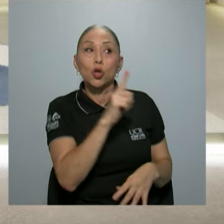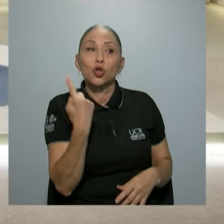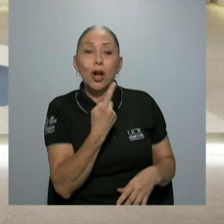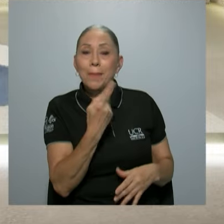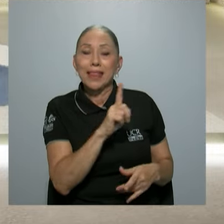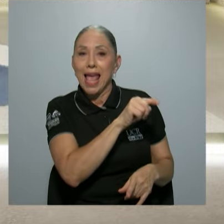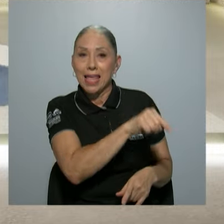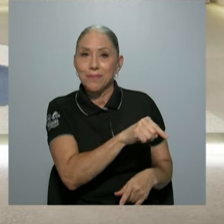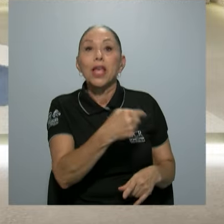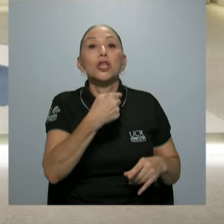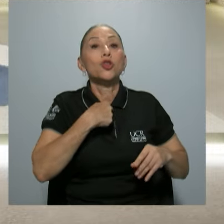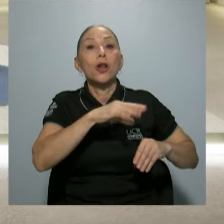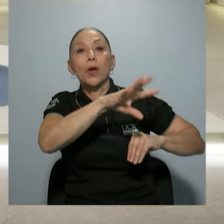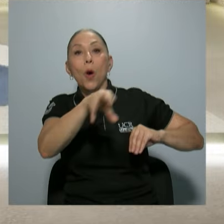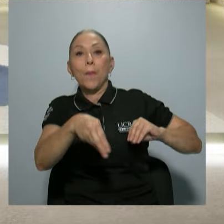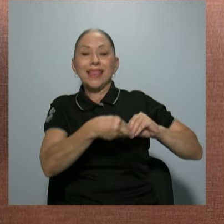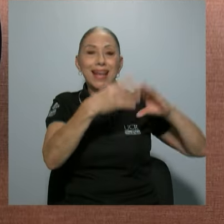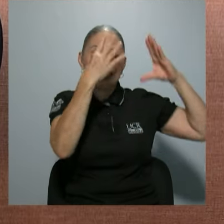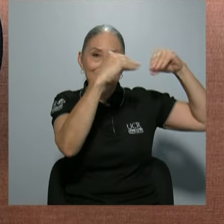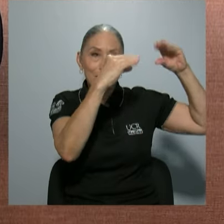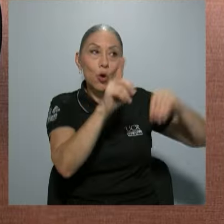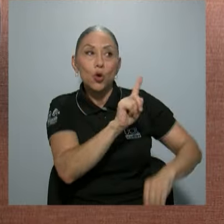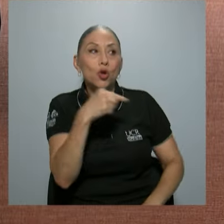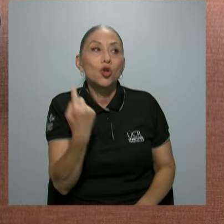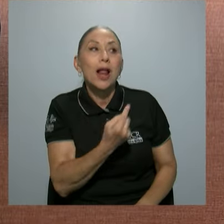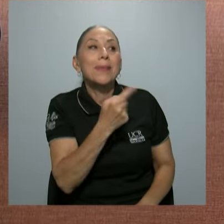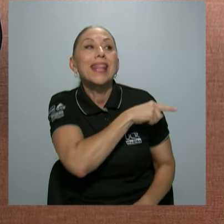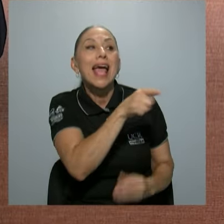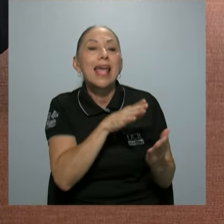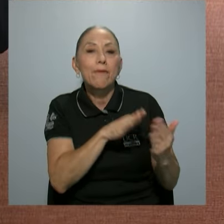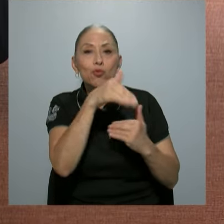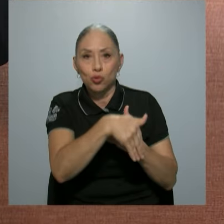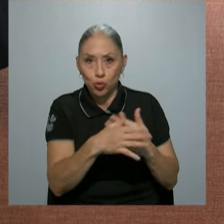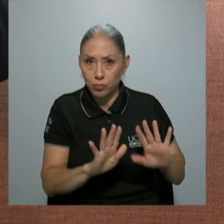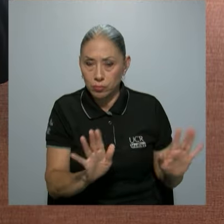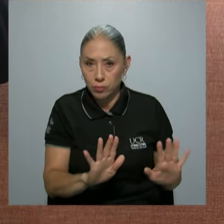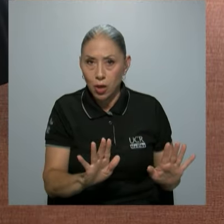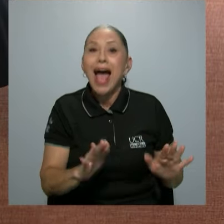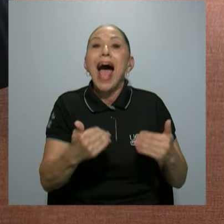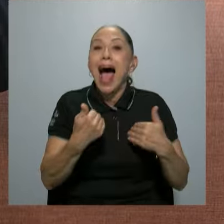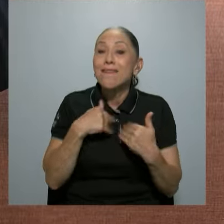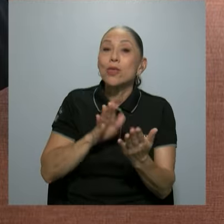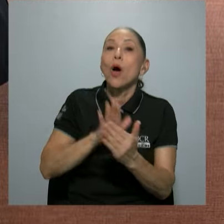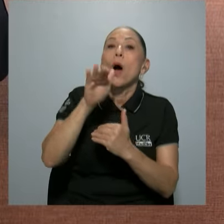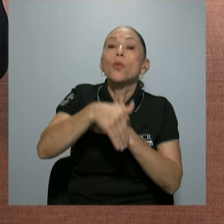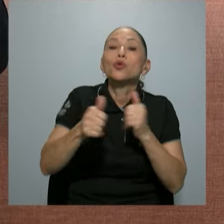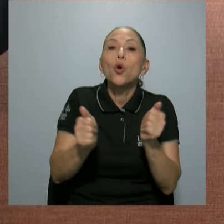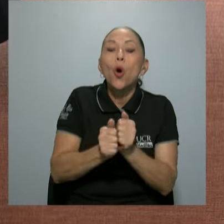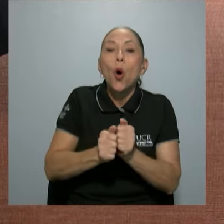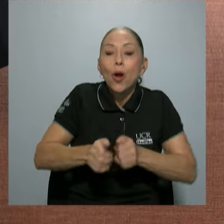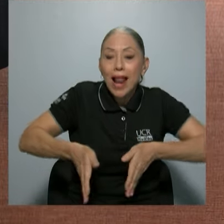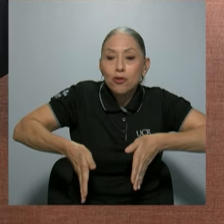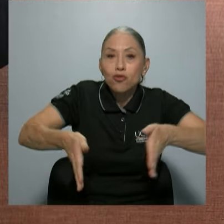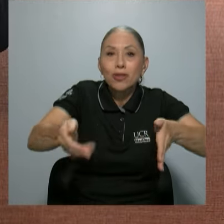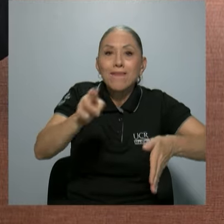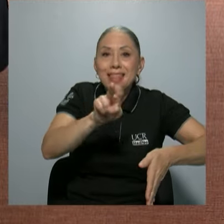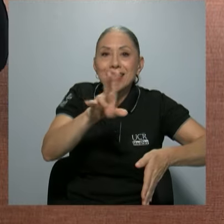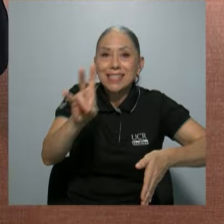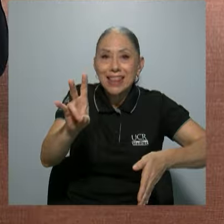a aumentar ese dato. No solo ahí ha habido abuso en la Ruta 27, sí, que sabemos que la